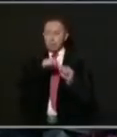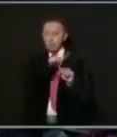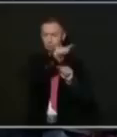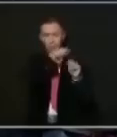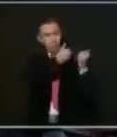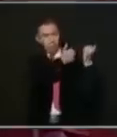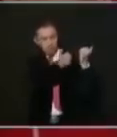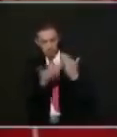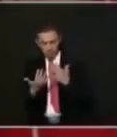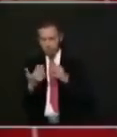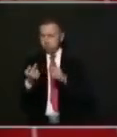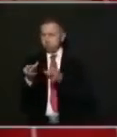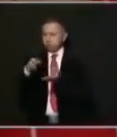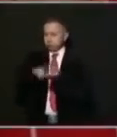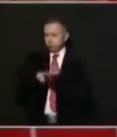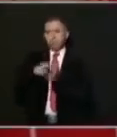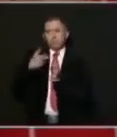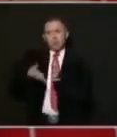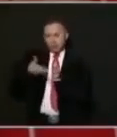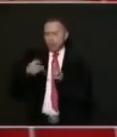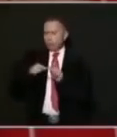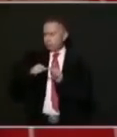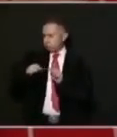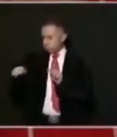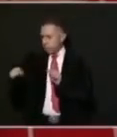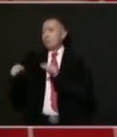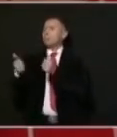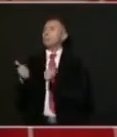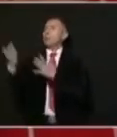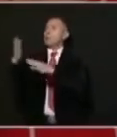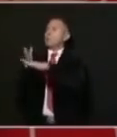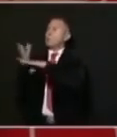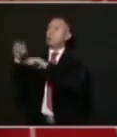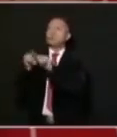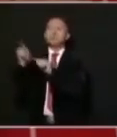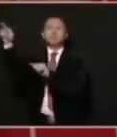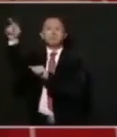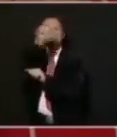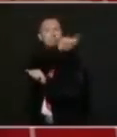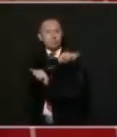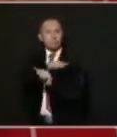va a haber gas, energía eléctrica,